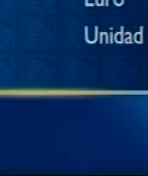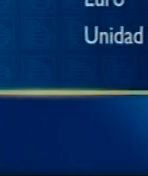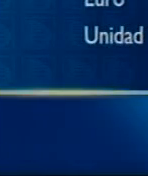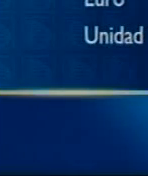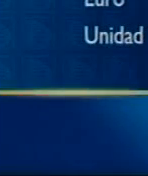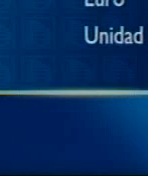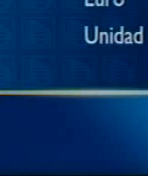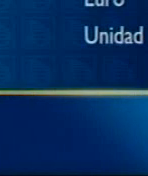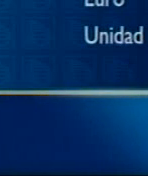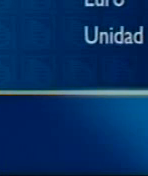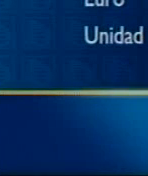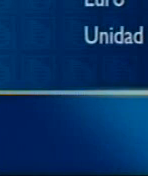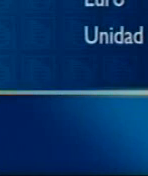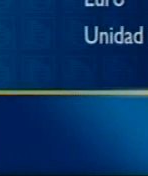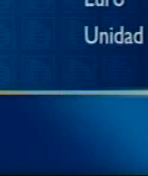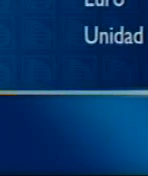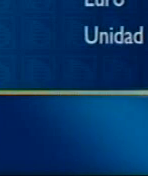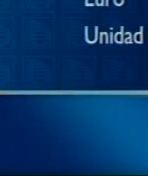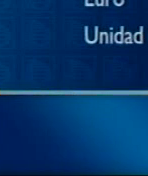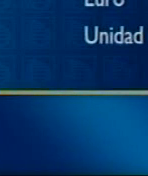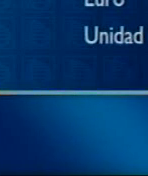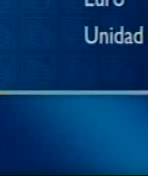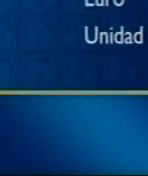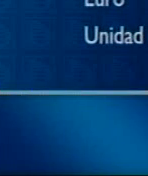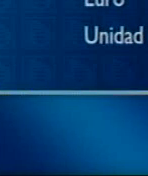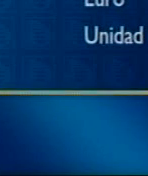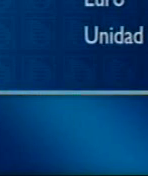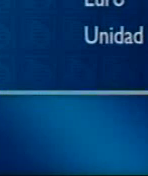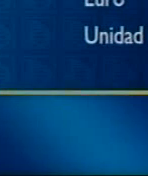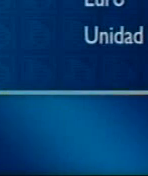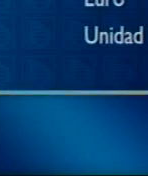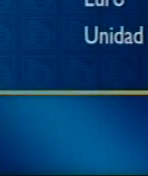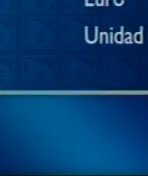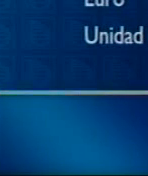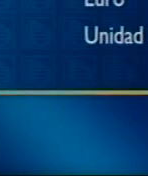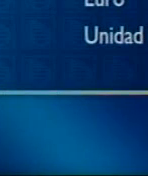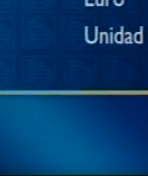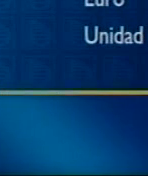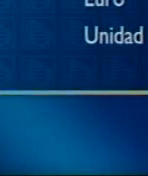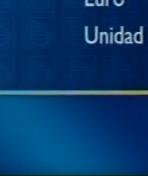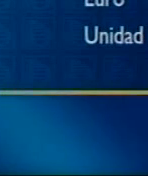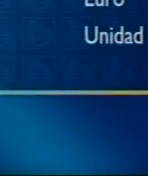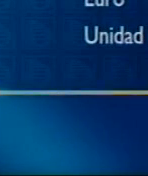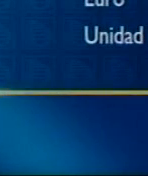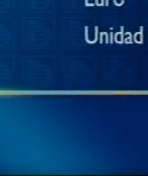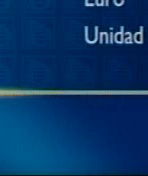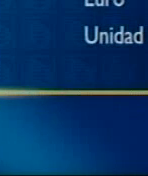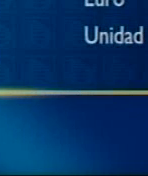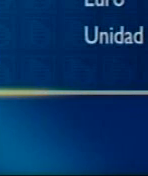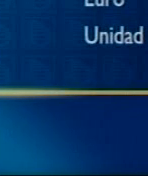Dólar en pizarra, 21 pesos en la compra, 21,50 en la venta. Dólar interbancario,